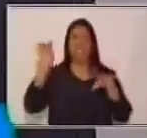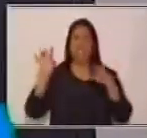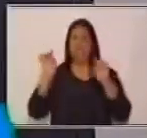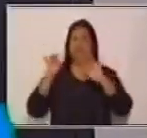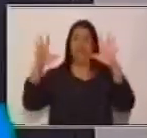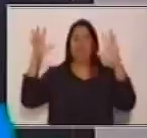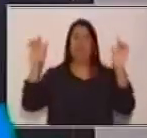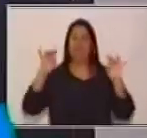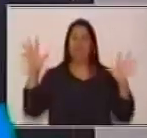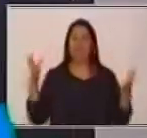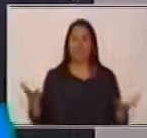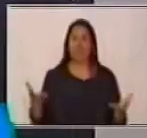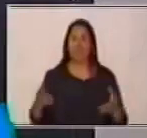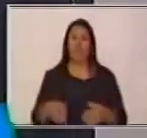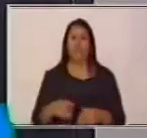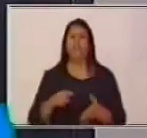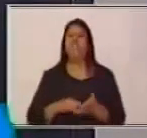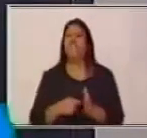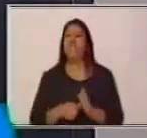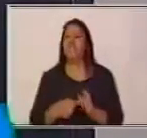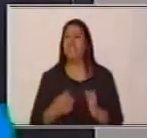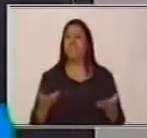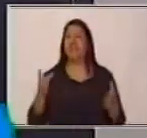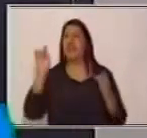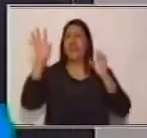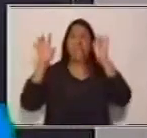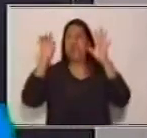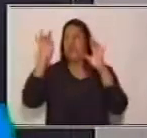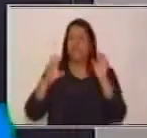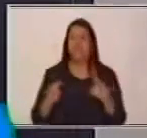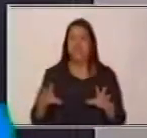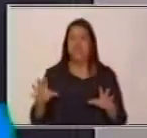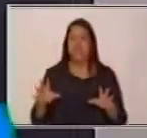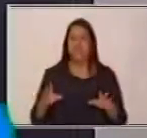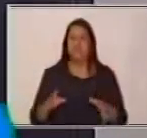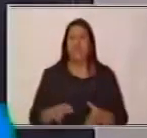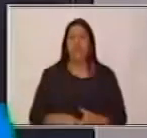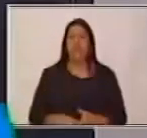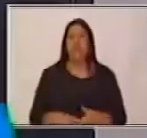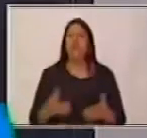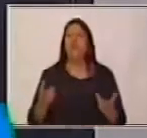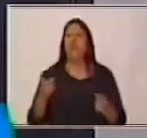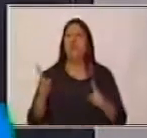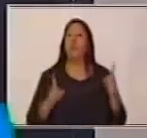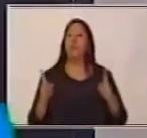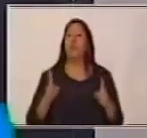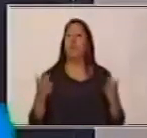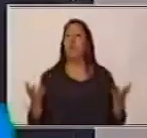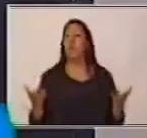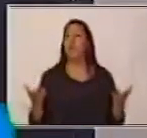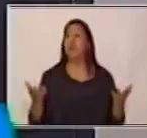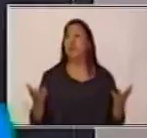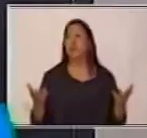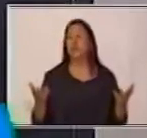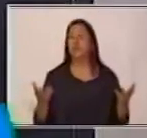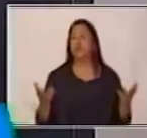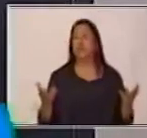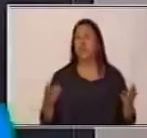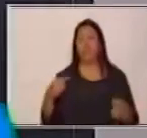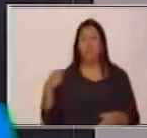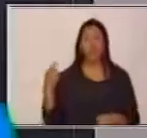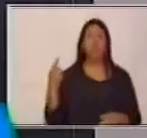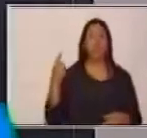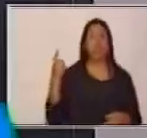es? ¿Metáfora, comparación o imagen? Y si te das cuenta, puede que sea una expresión que